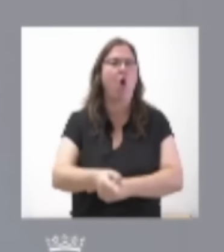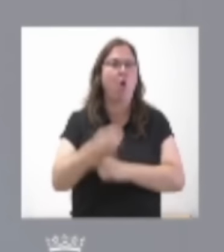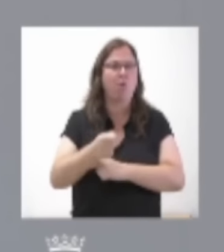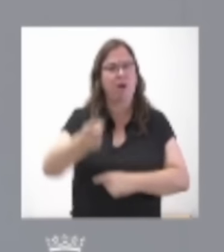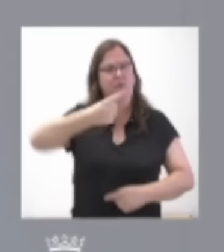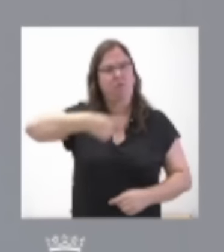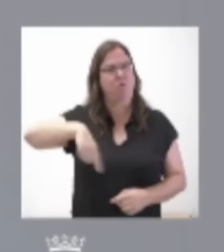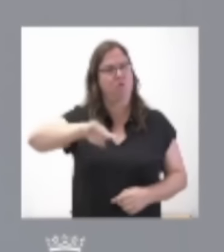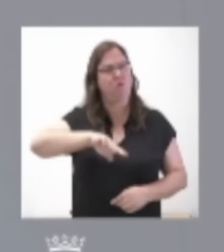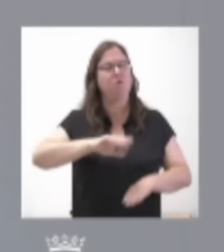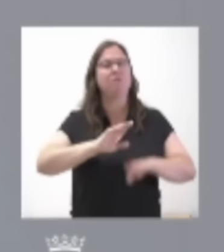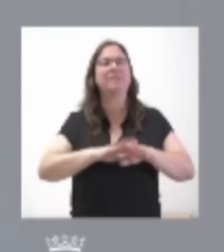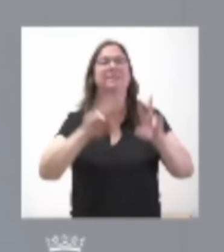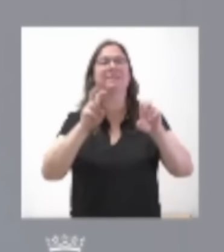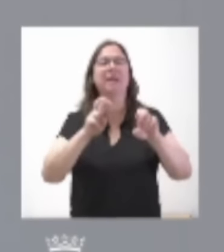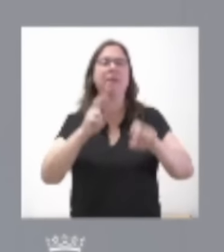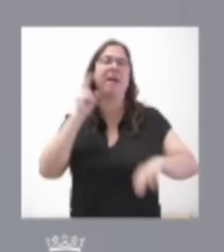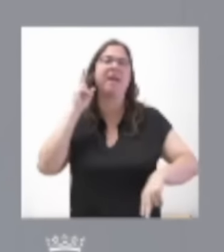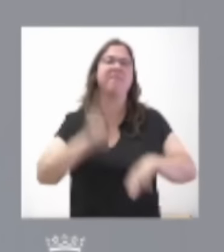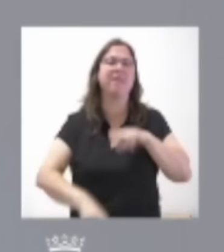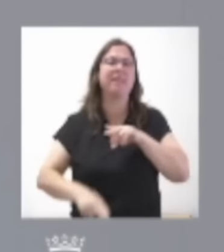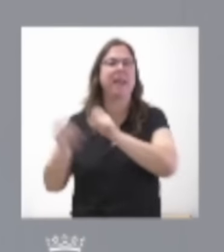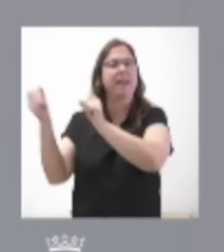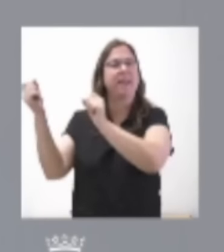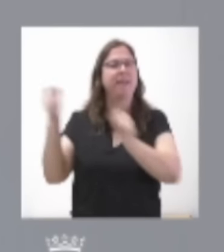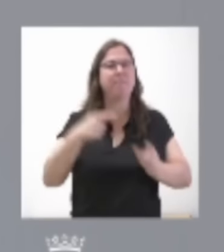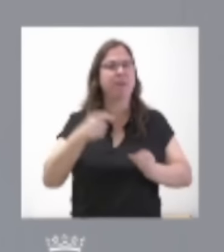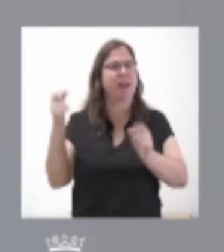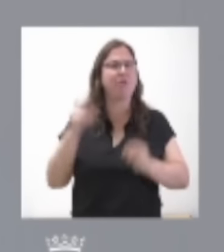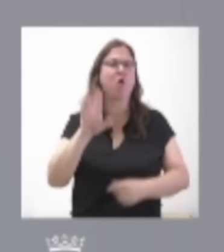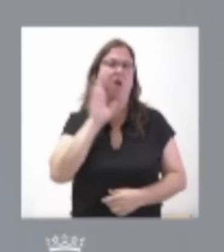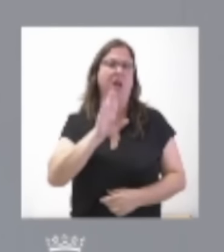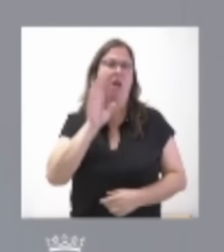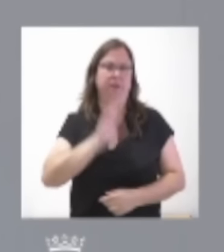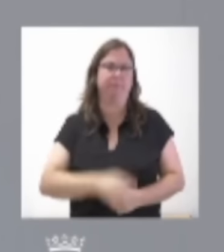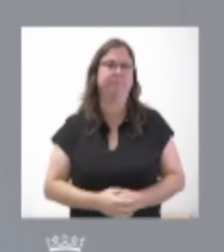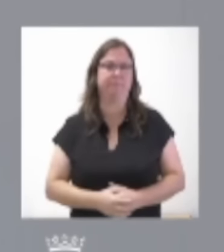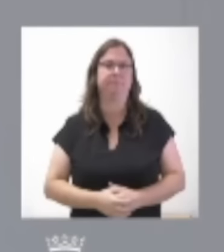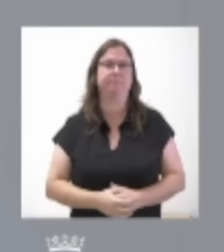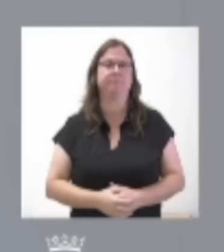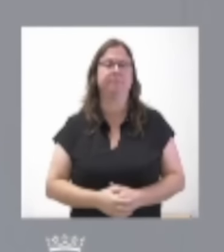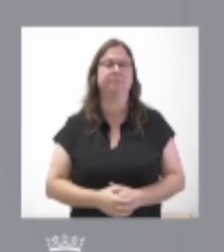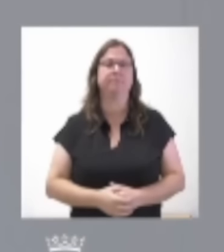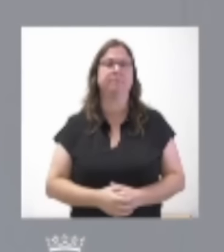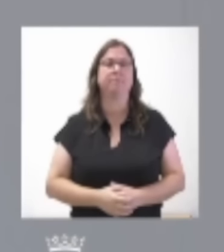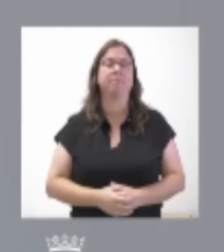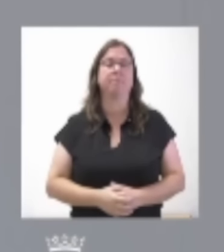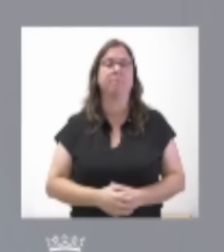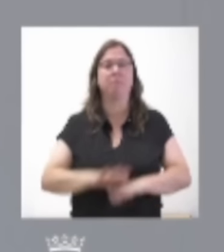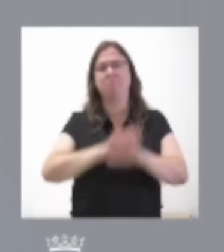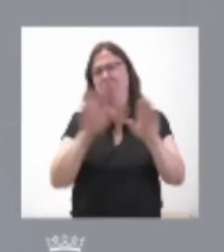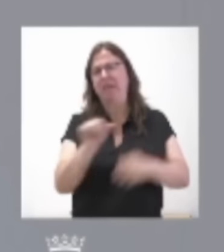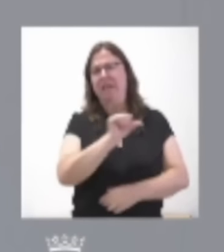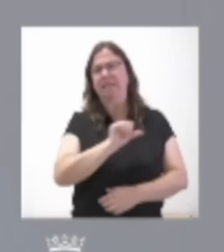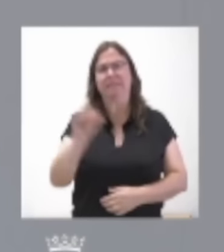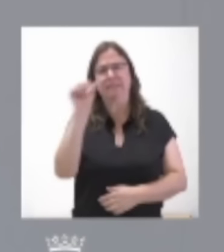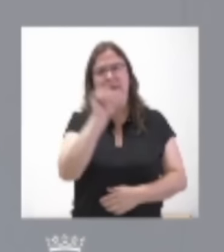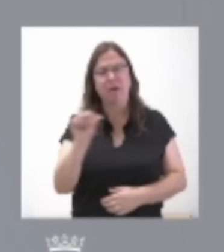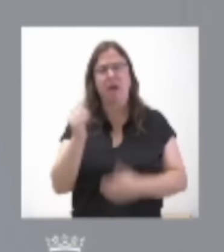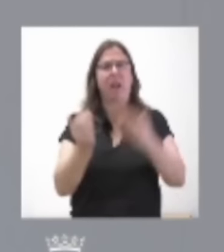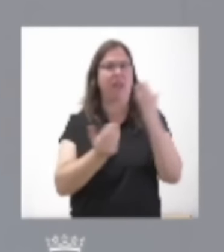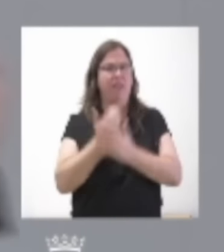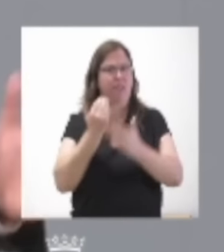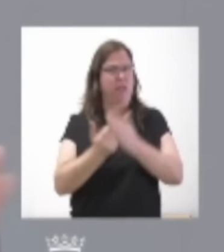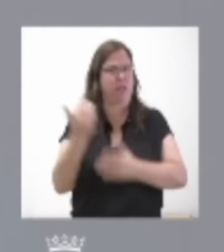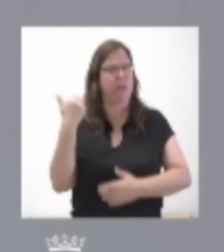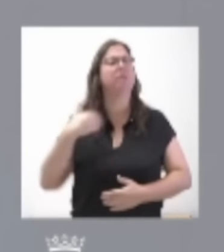impuesto de combatir la inmigración ilegal. En las últimas semanas, en los últimos días, pero